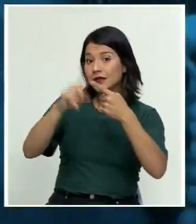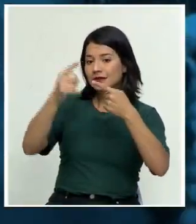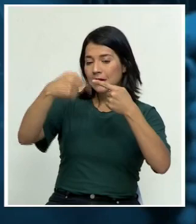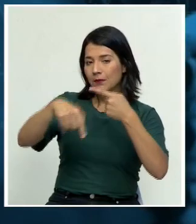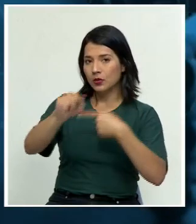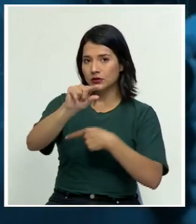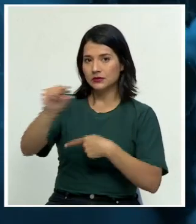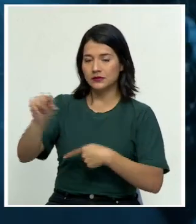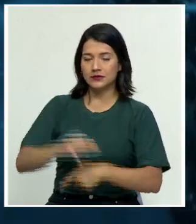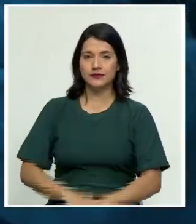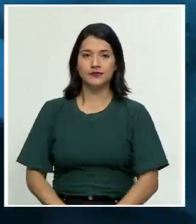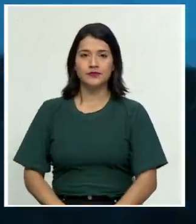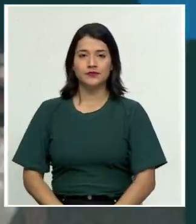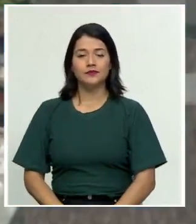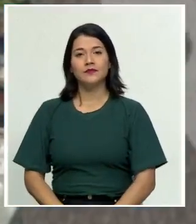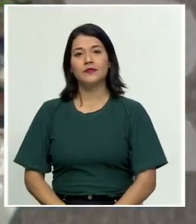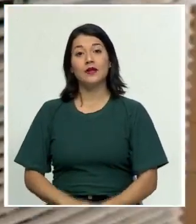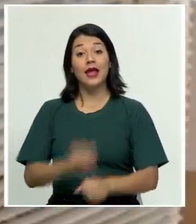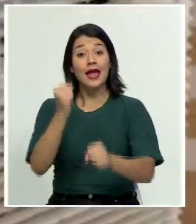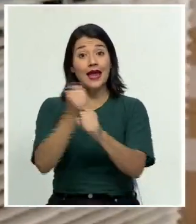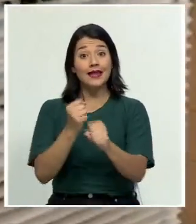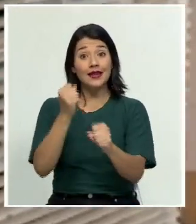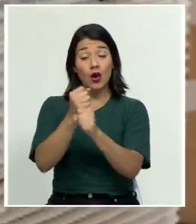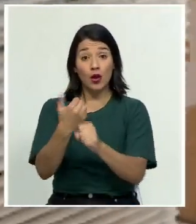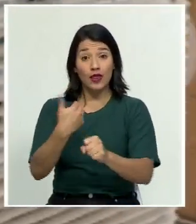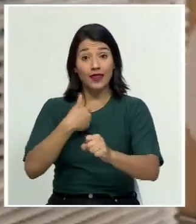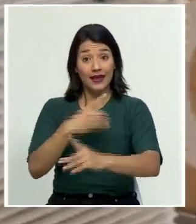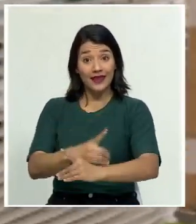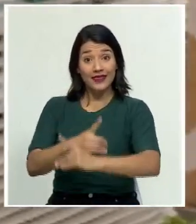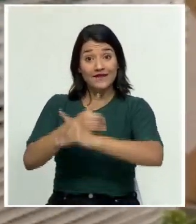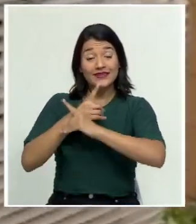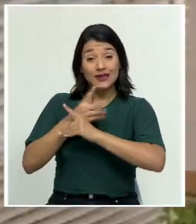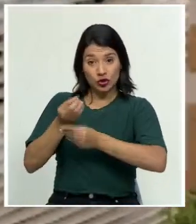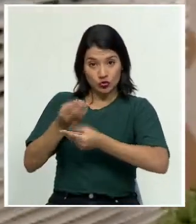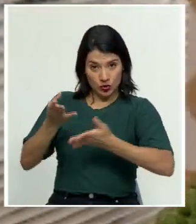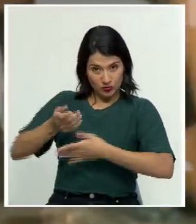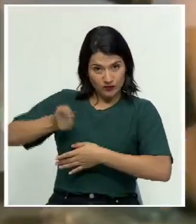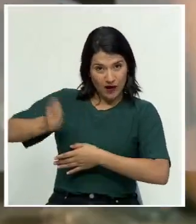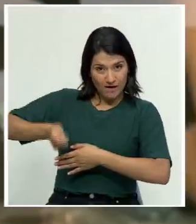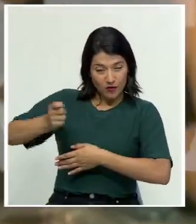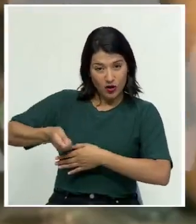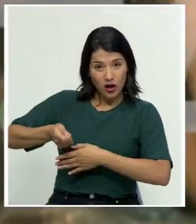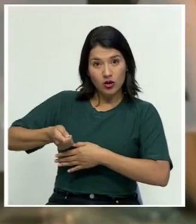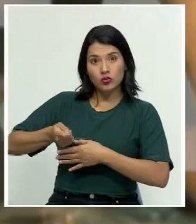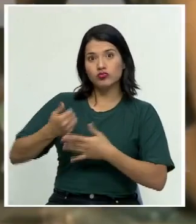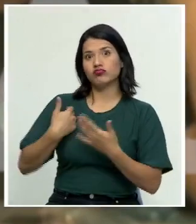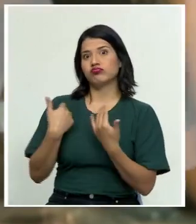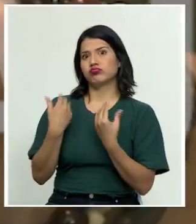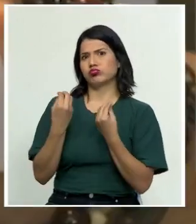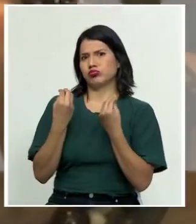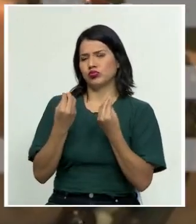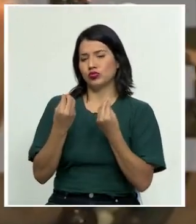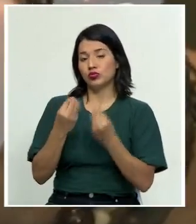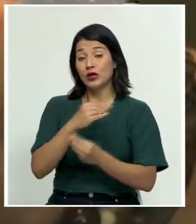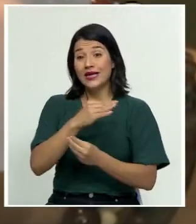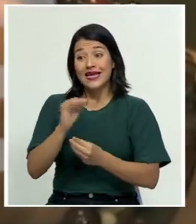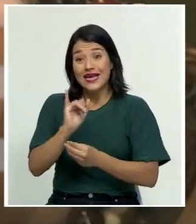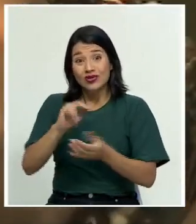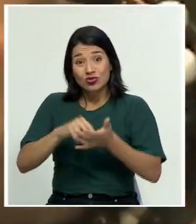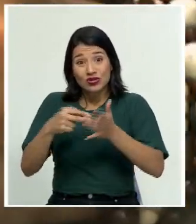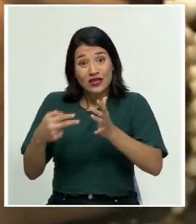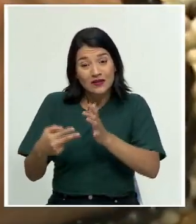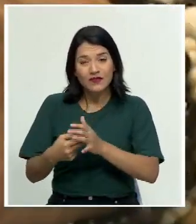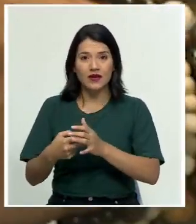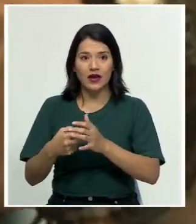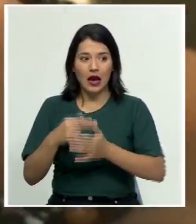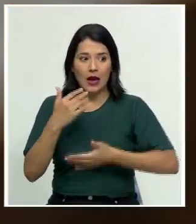semana. La cantidad de trabajo que tienen los defensores públicos laborales sobrepasa todo límite y esto genera rezago en